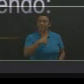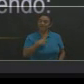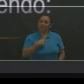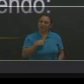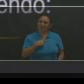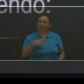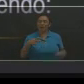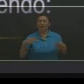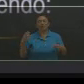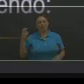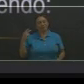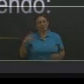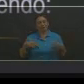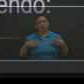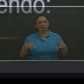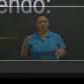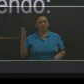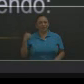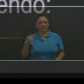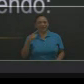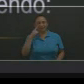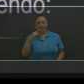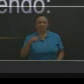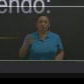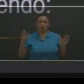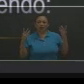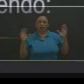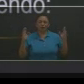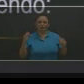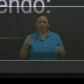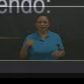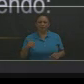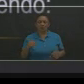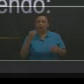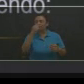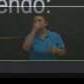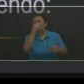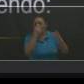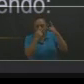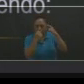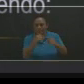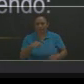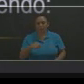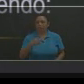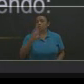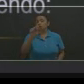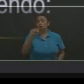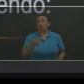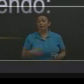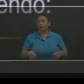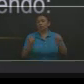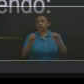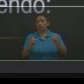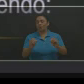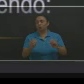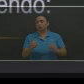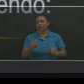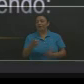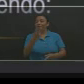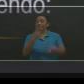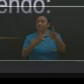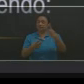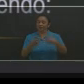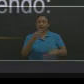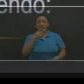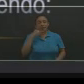Ya estuvo bueno que se ahogara este Jonás. Ya no le hubiera vuelto a dar otra oportunidad. Pero viene Dios y